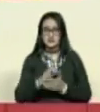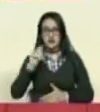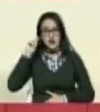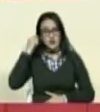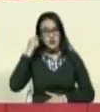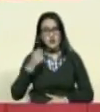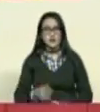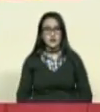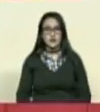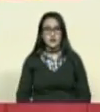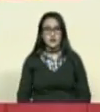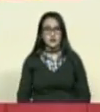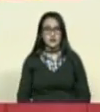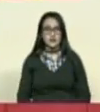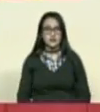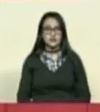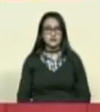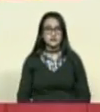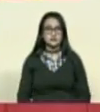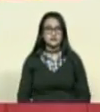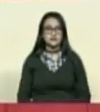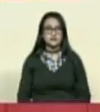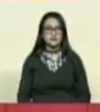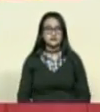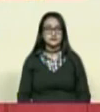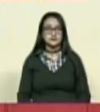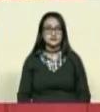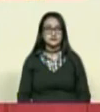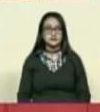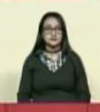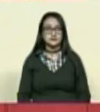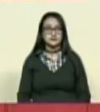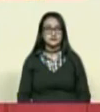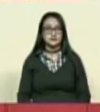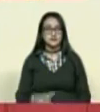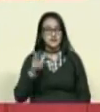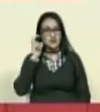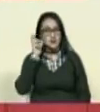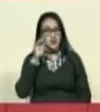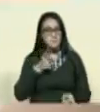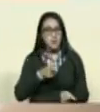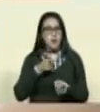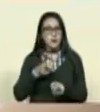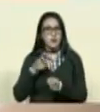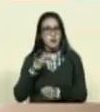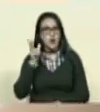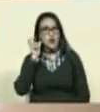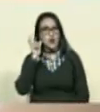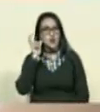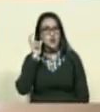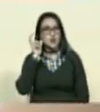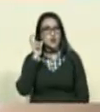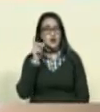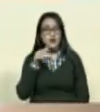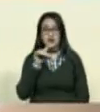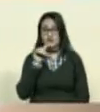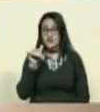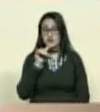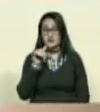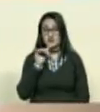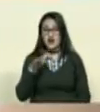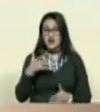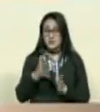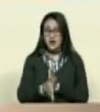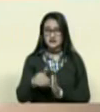Dubulay. Sonaba el traqueteo de los disparos, ¿verdad? Y Dubulay rindiéndome informe de qué